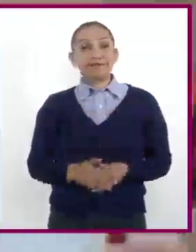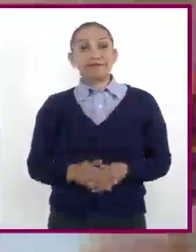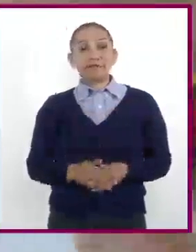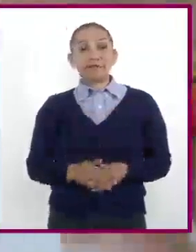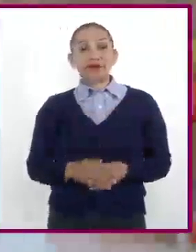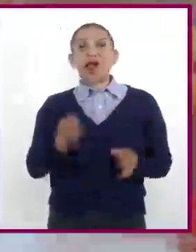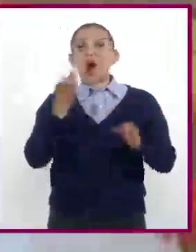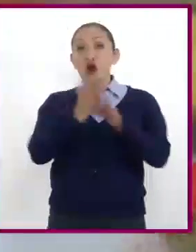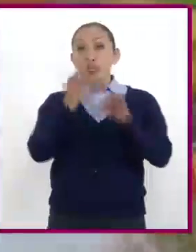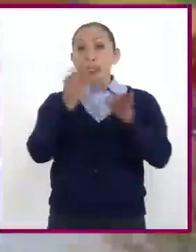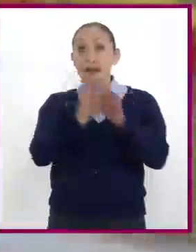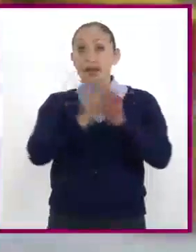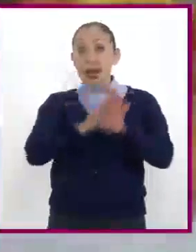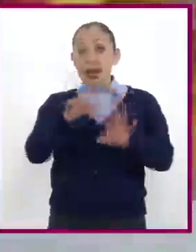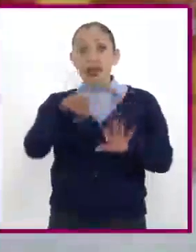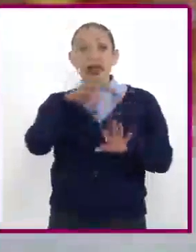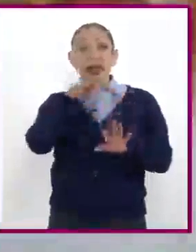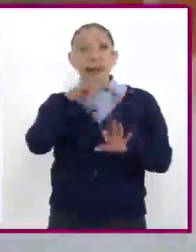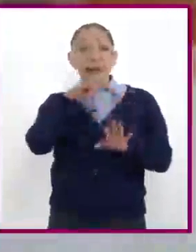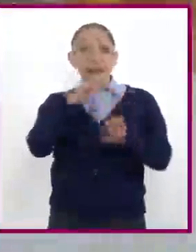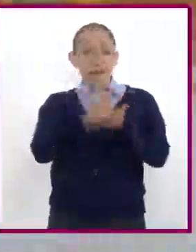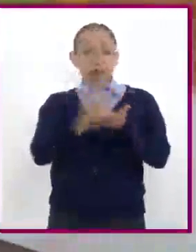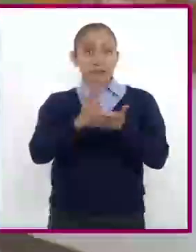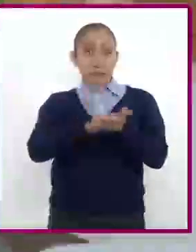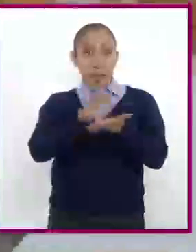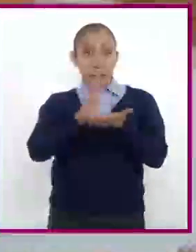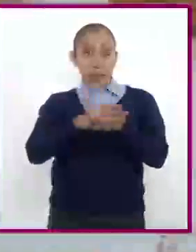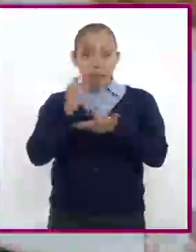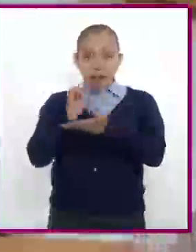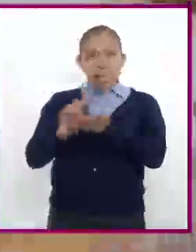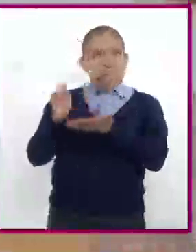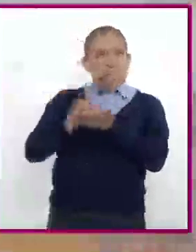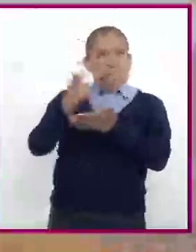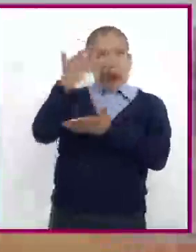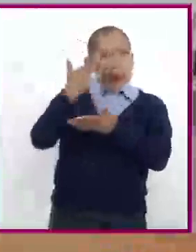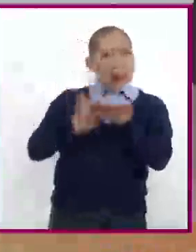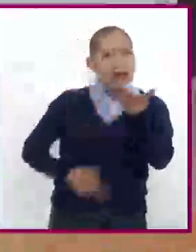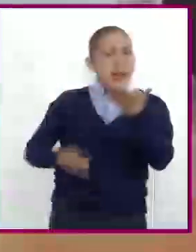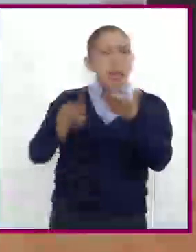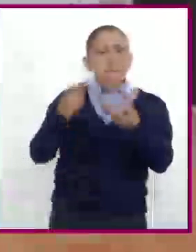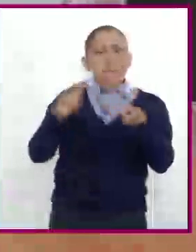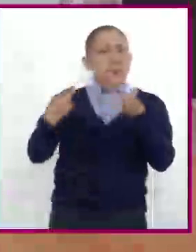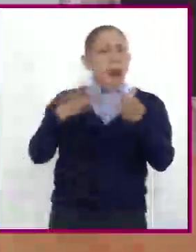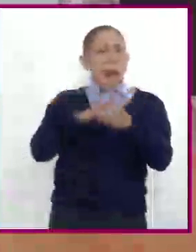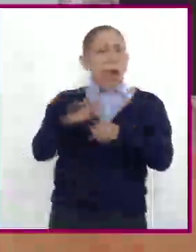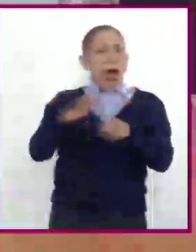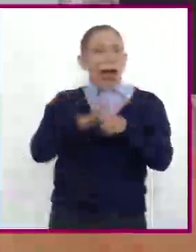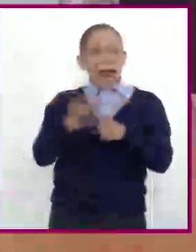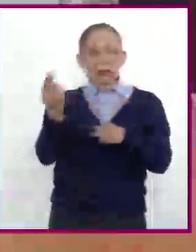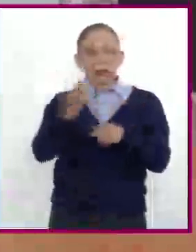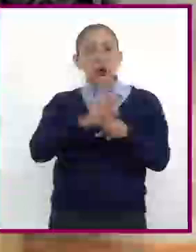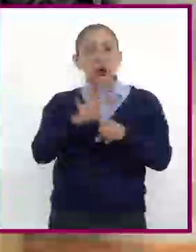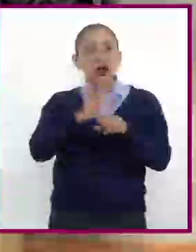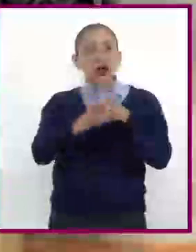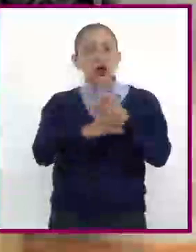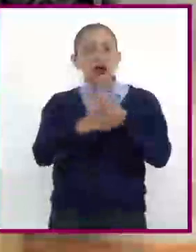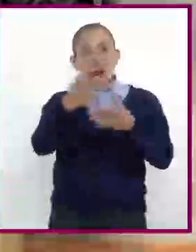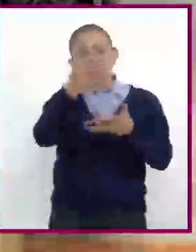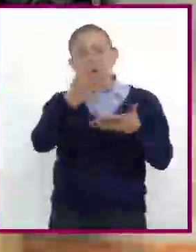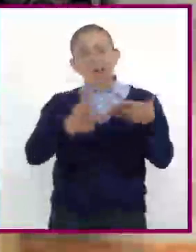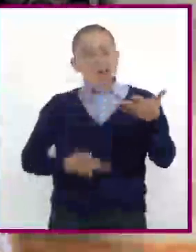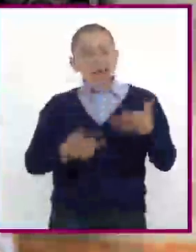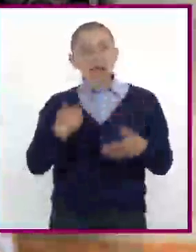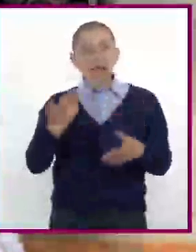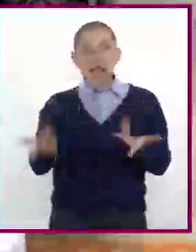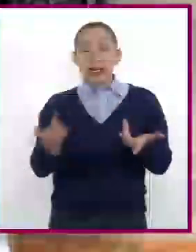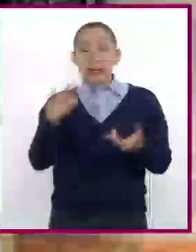Es el momento de tomar lápiz y papel para anotar los ingredientes del día de hoy. Cuéntanos, Pepe, ¿qué necesitamos? Los